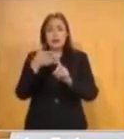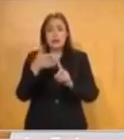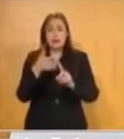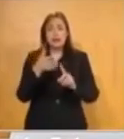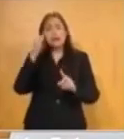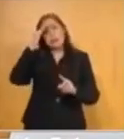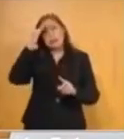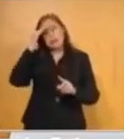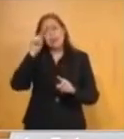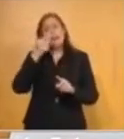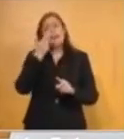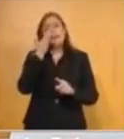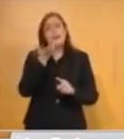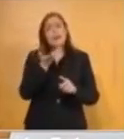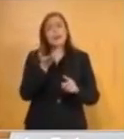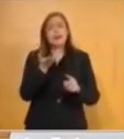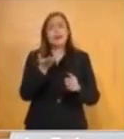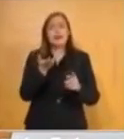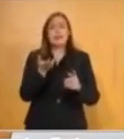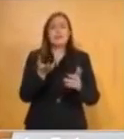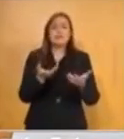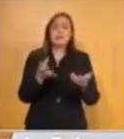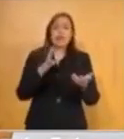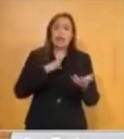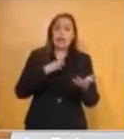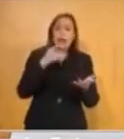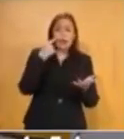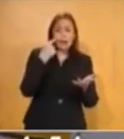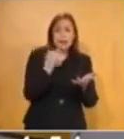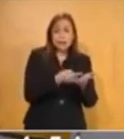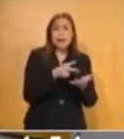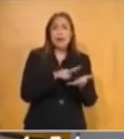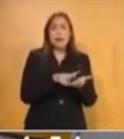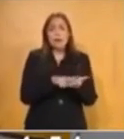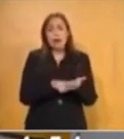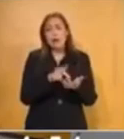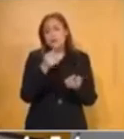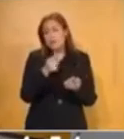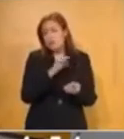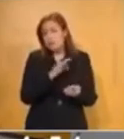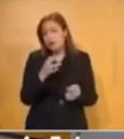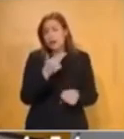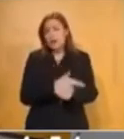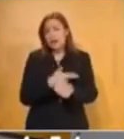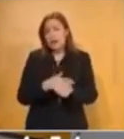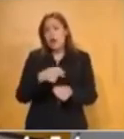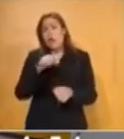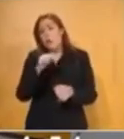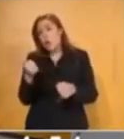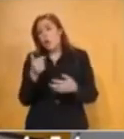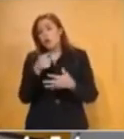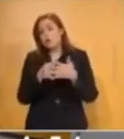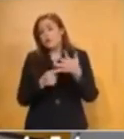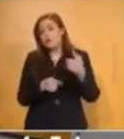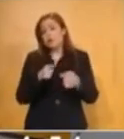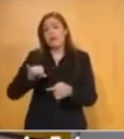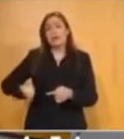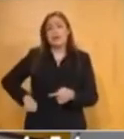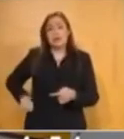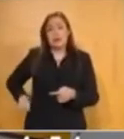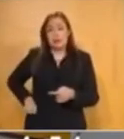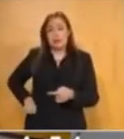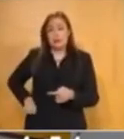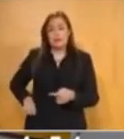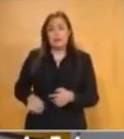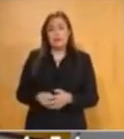si tú quieres incluir un valor social como este, la honestidad, o algún otro que a ti te interese. I'm going to show you another example. Pay